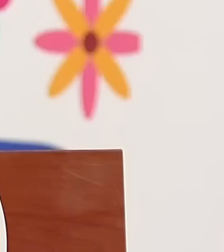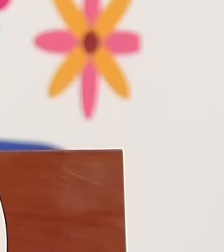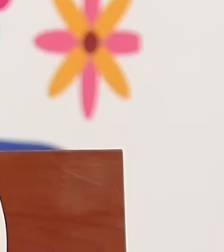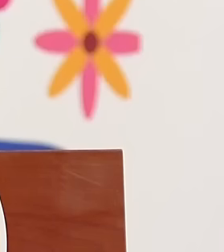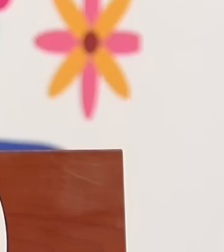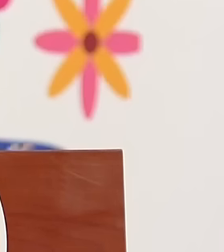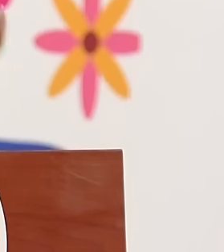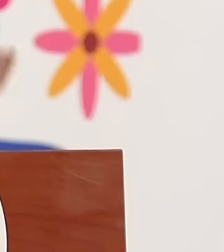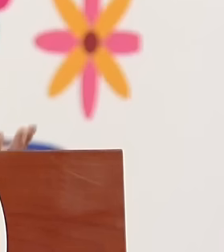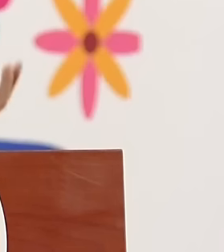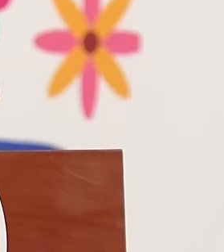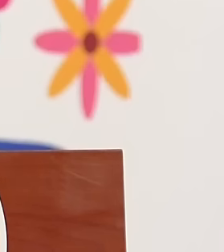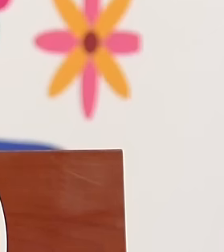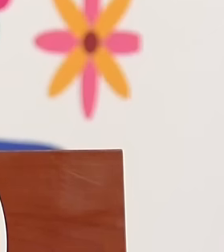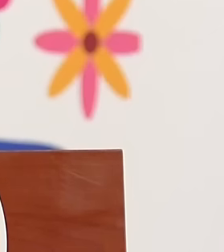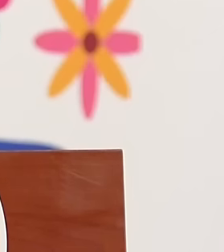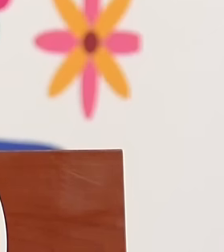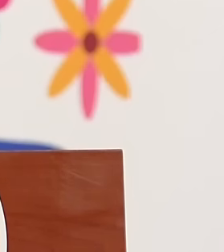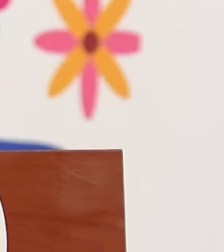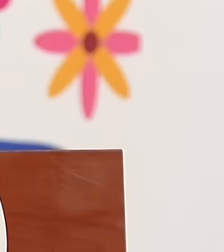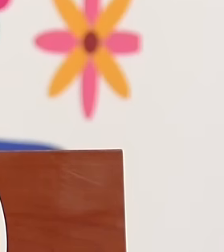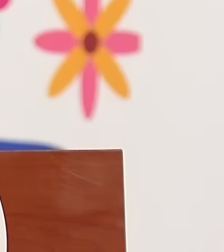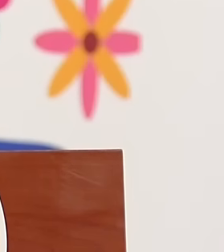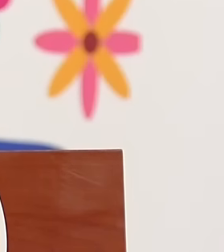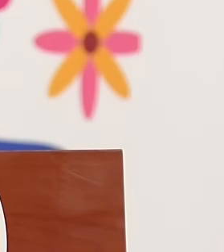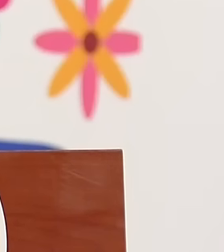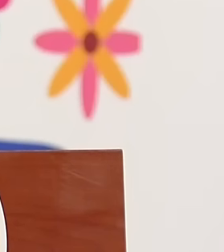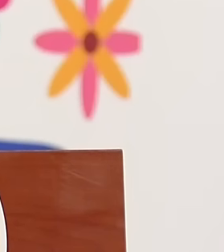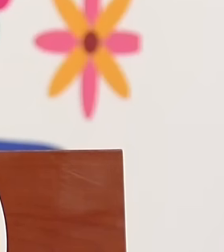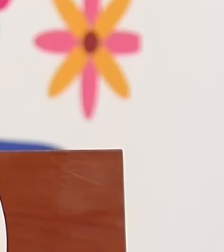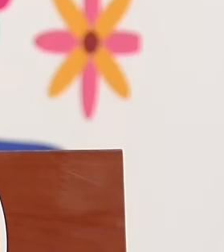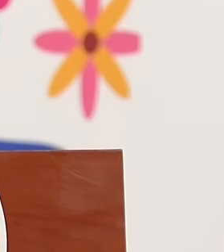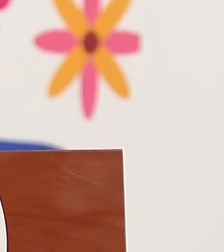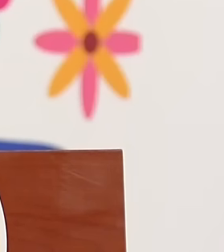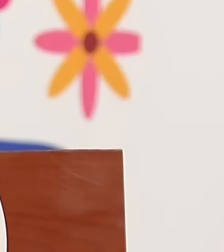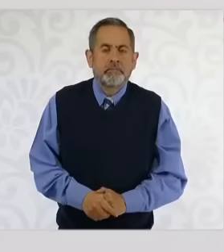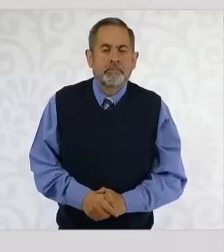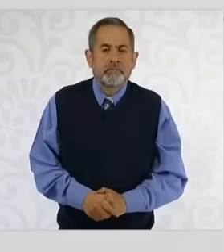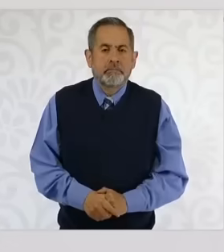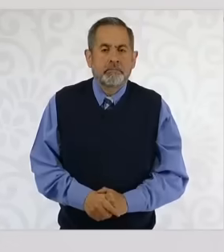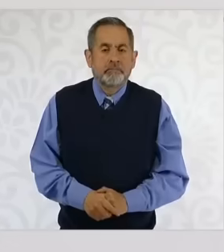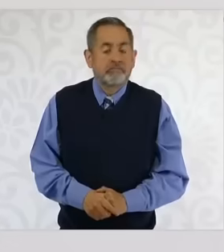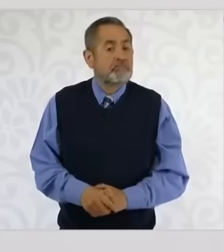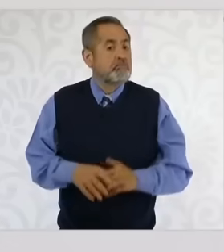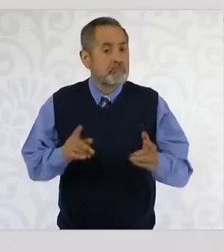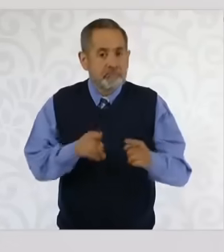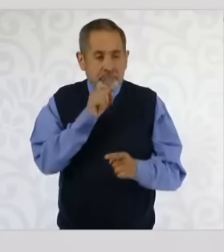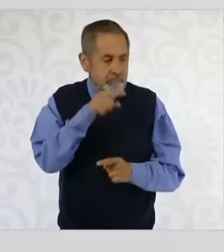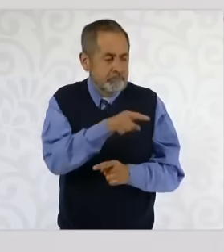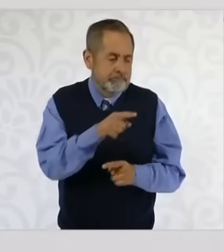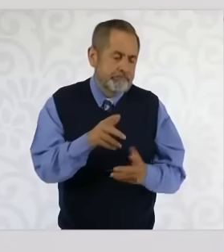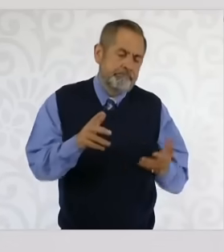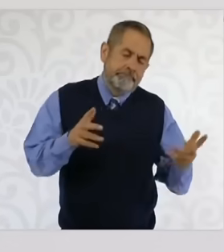Y la Constitución y el Estado de Derecho. Pero también impera la razón